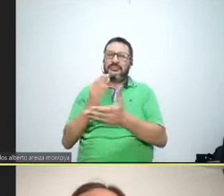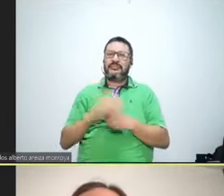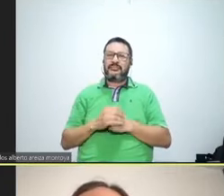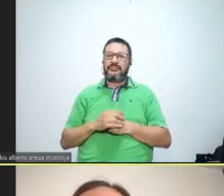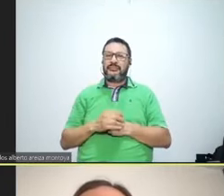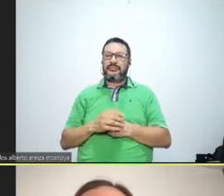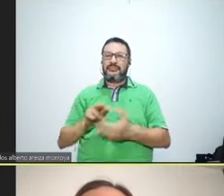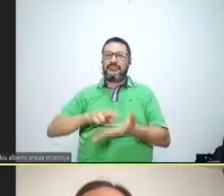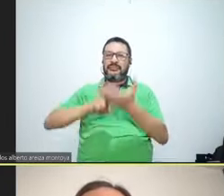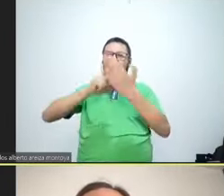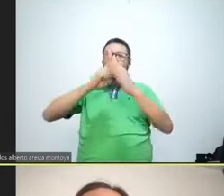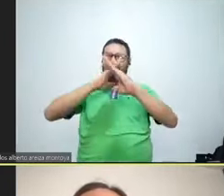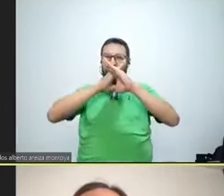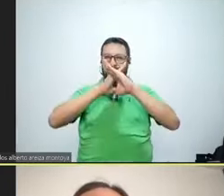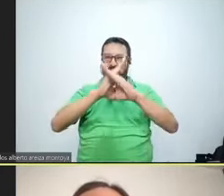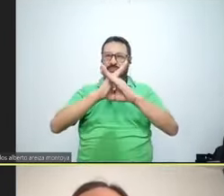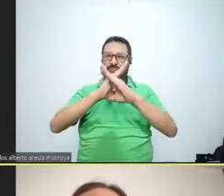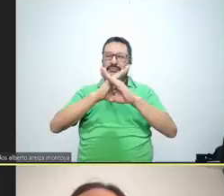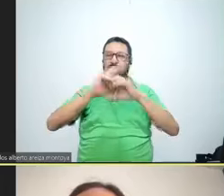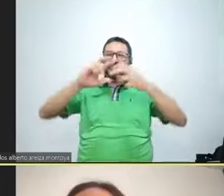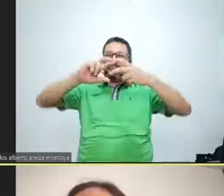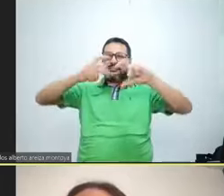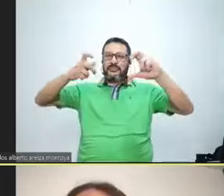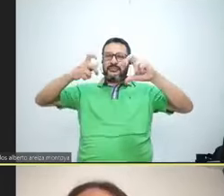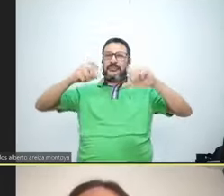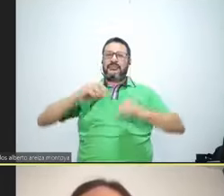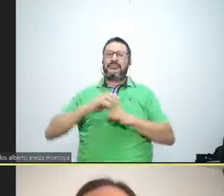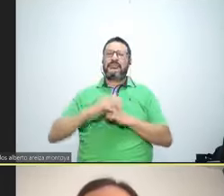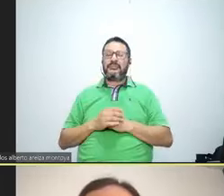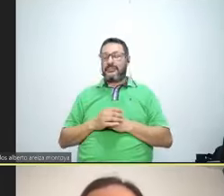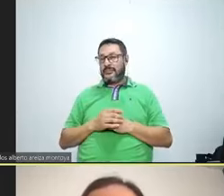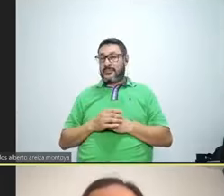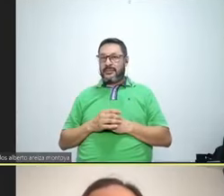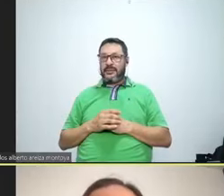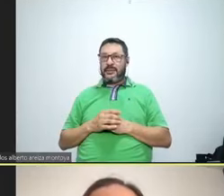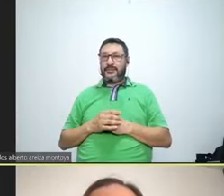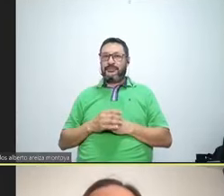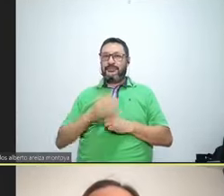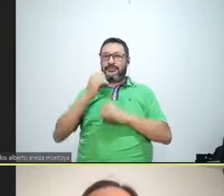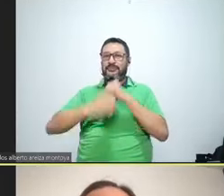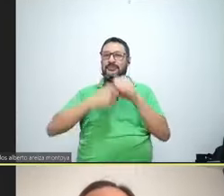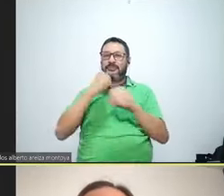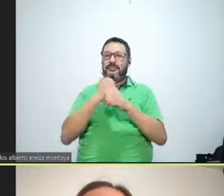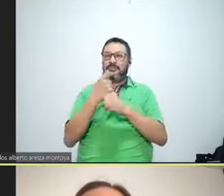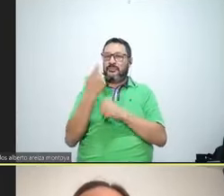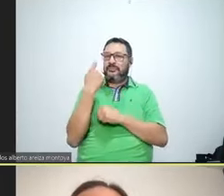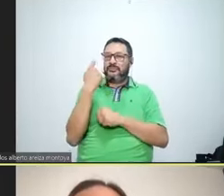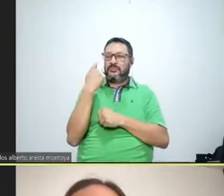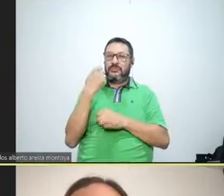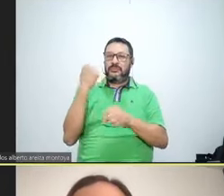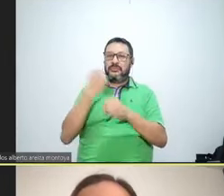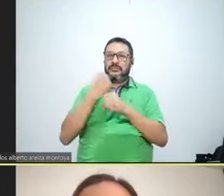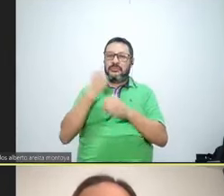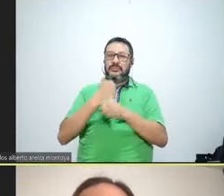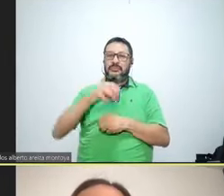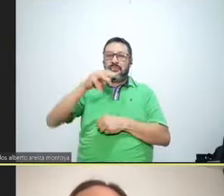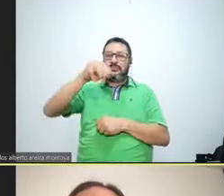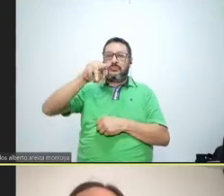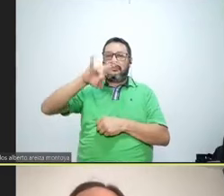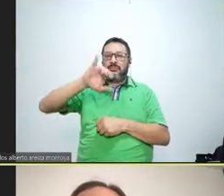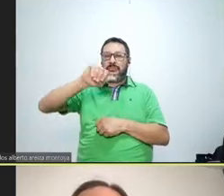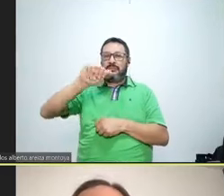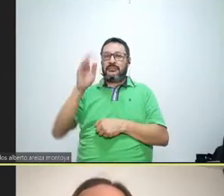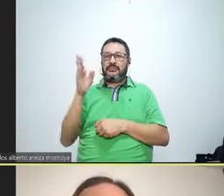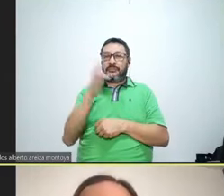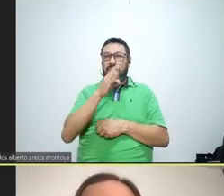de lesiones. Entonces, hasta este año, recientemente, con María José